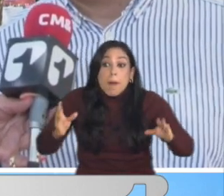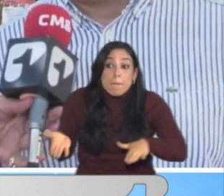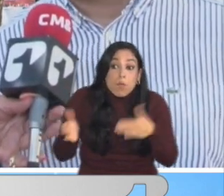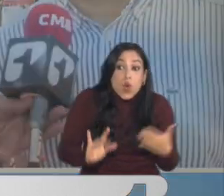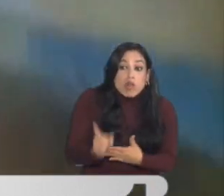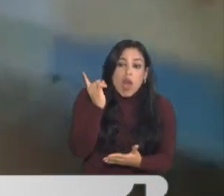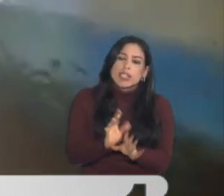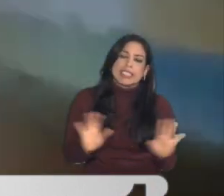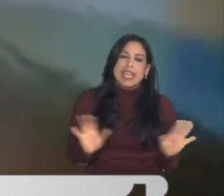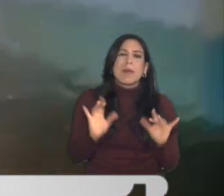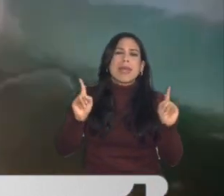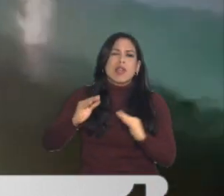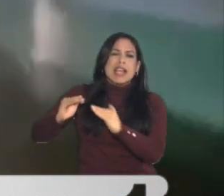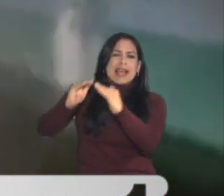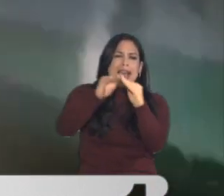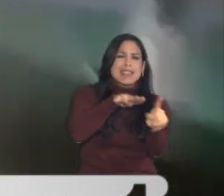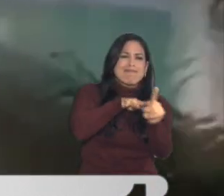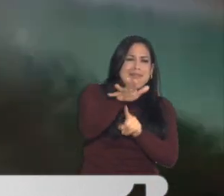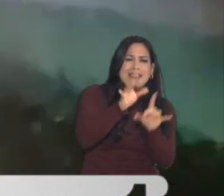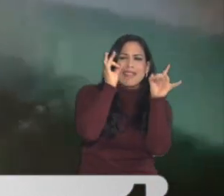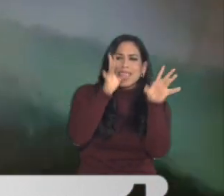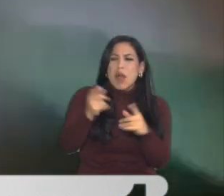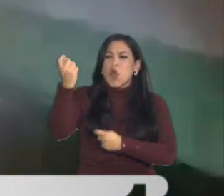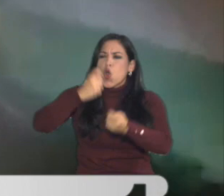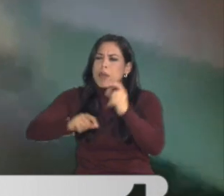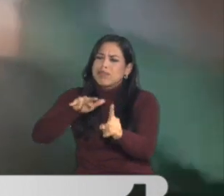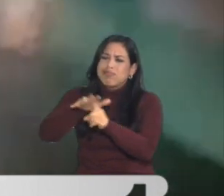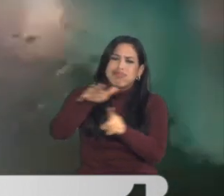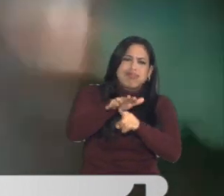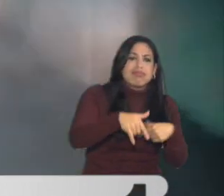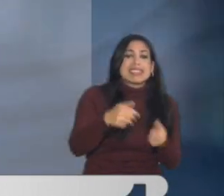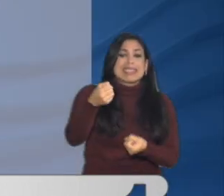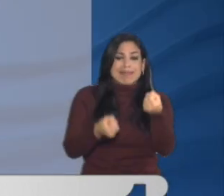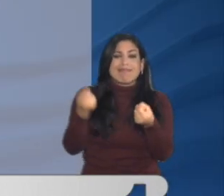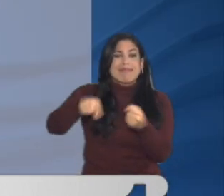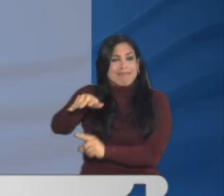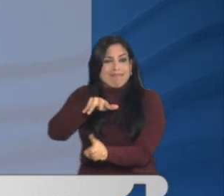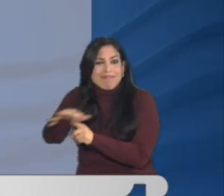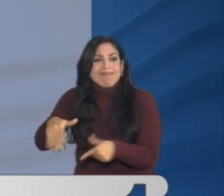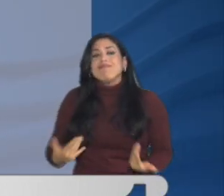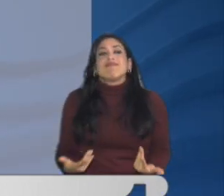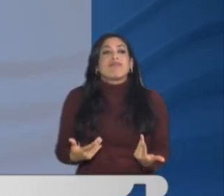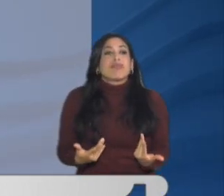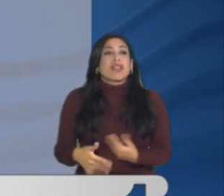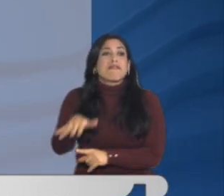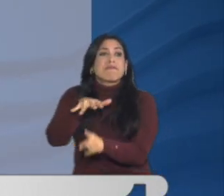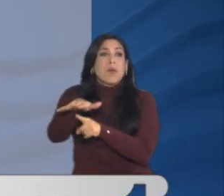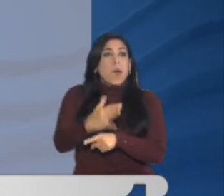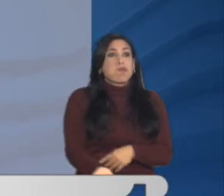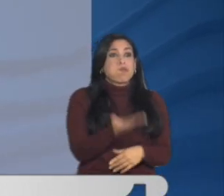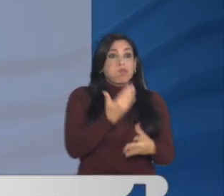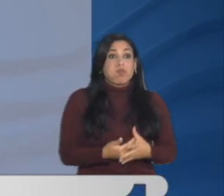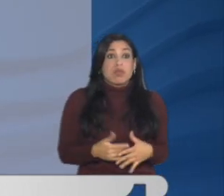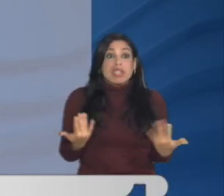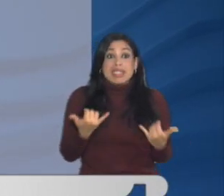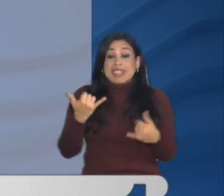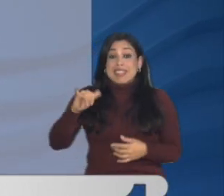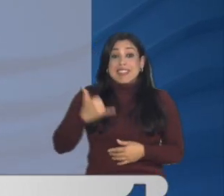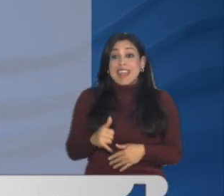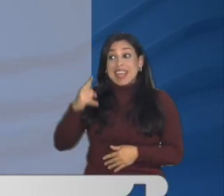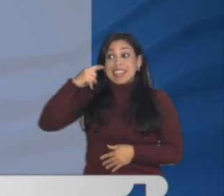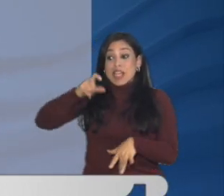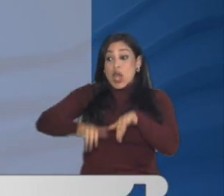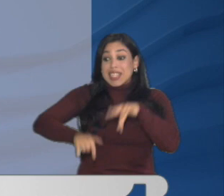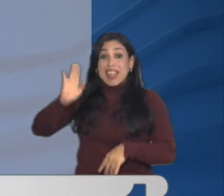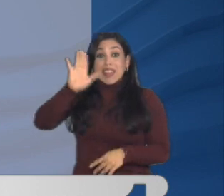pero sí afectaciones materiales en viviendas, en comercio, algunos vehículos que se han visto afectados. Ya la unidad de gestión del